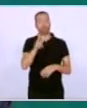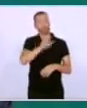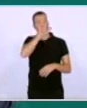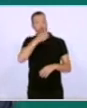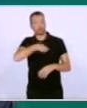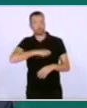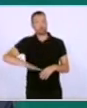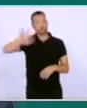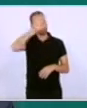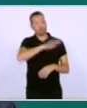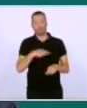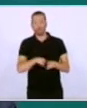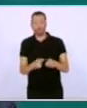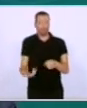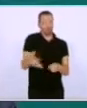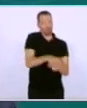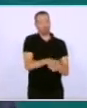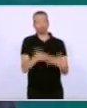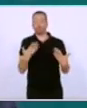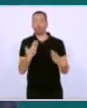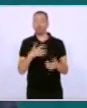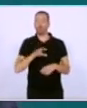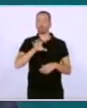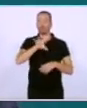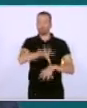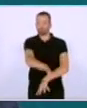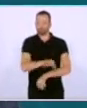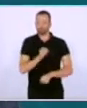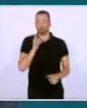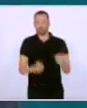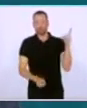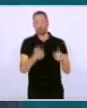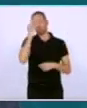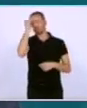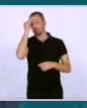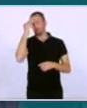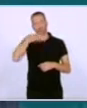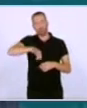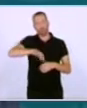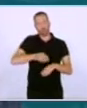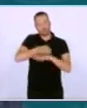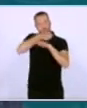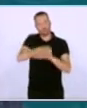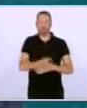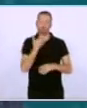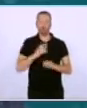imponer un estado totalitario de pensamiento único como la ley de memoria democrática